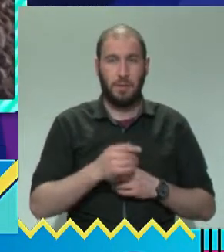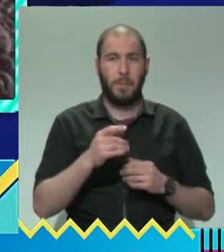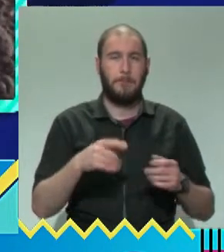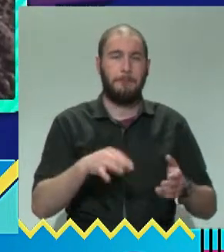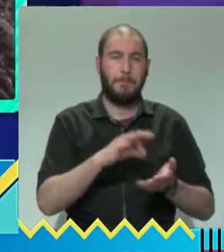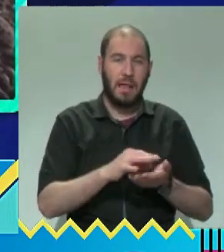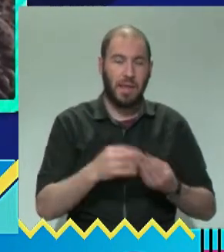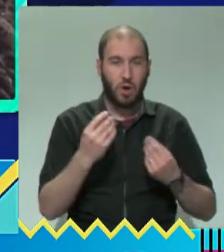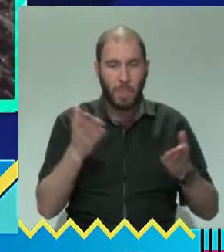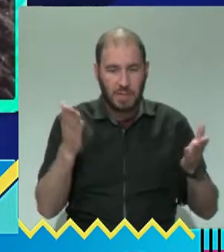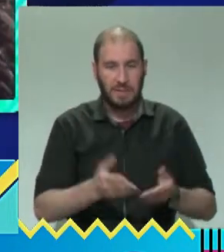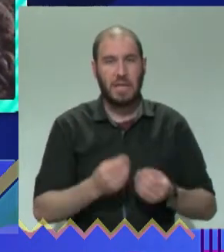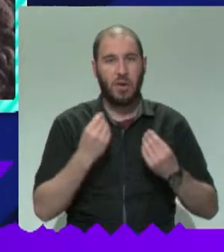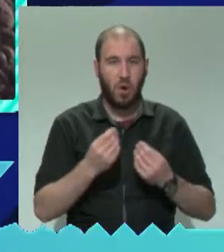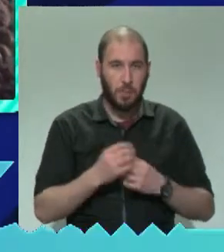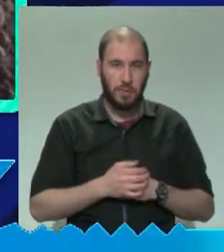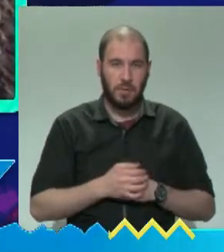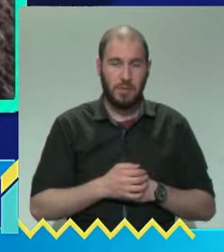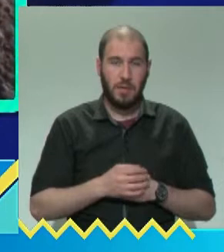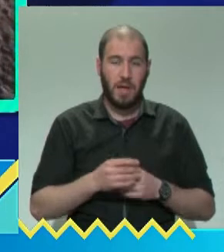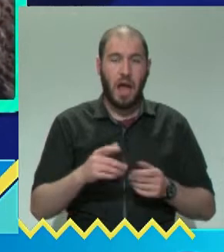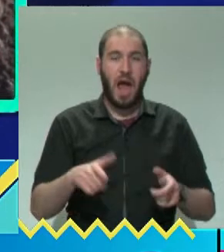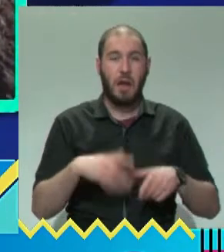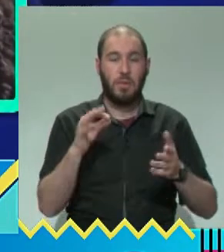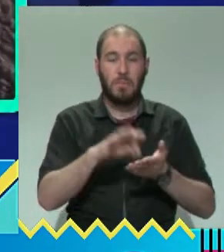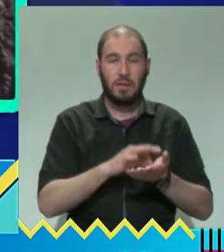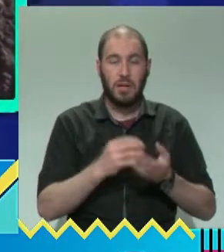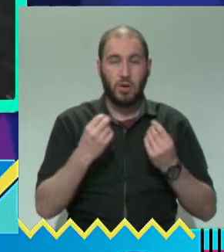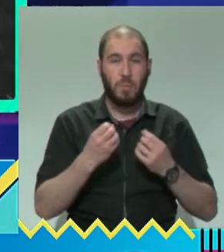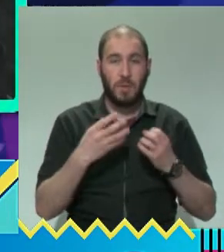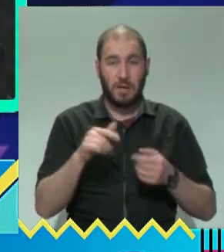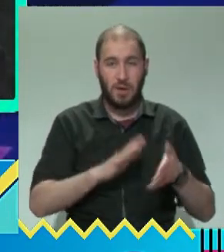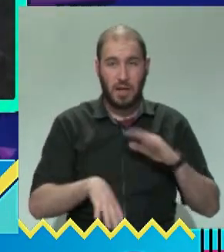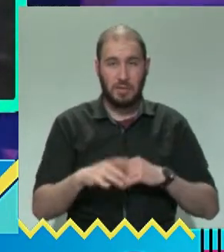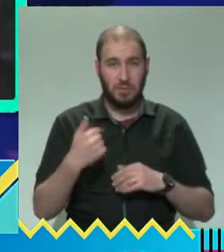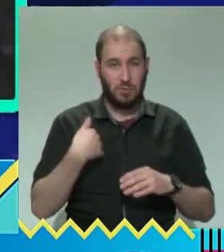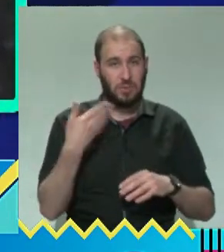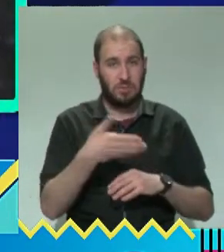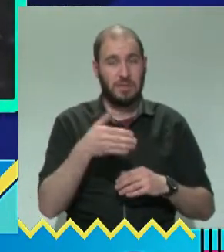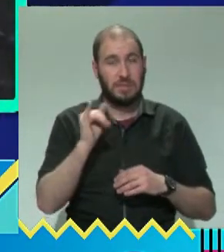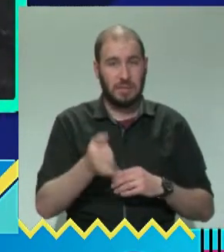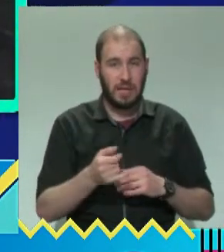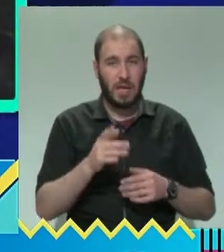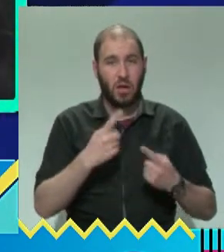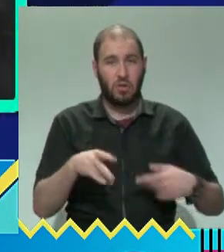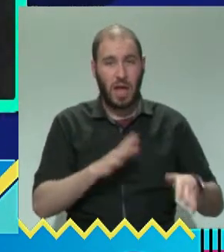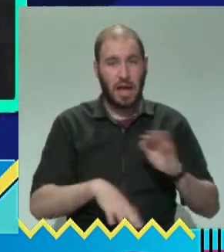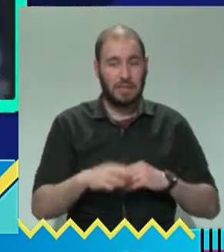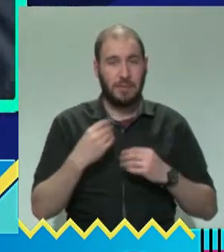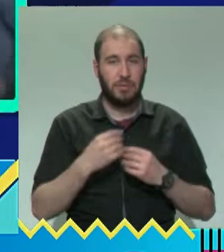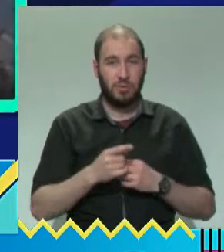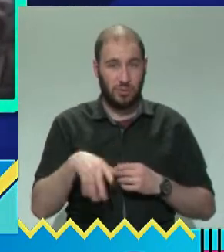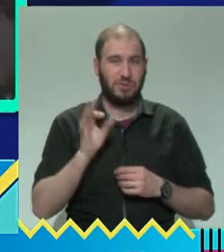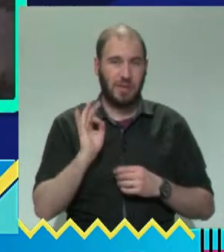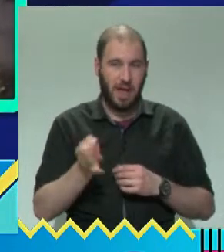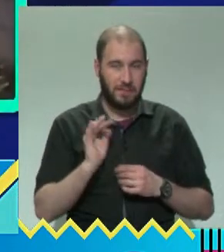cómo tienen que ser las acequias, cómo tiene que plantar el árbol, porque esto se hizo, y yo participé en la elaboración, justamente